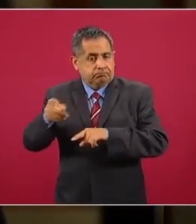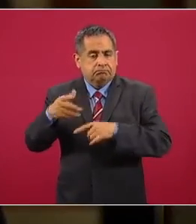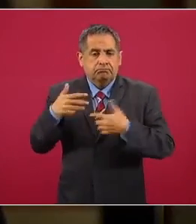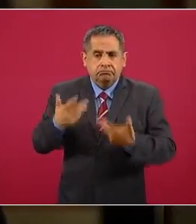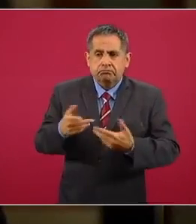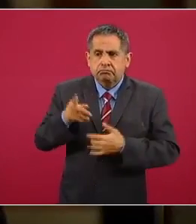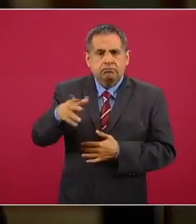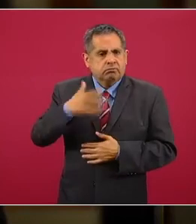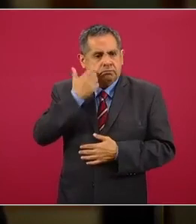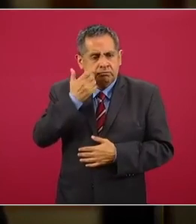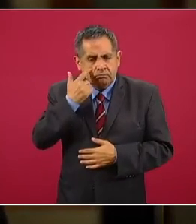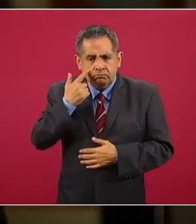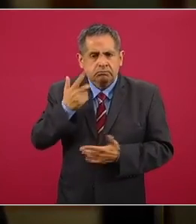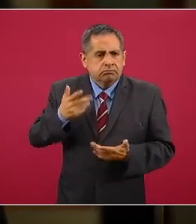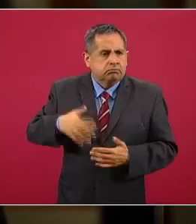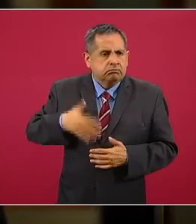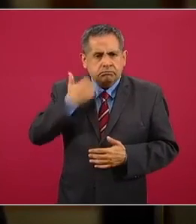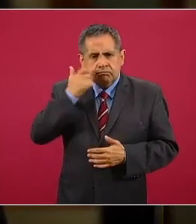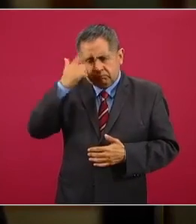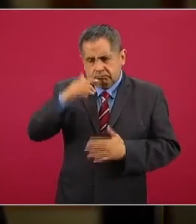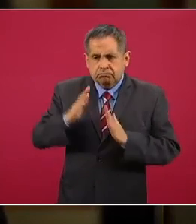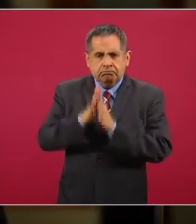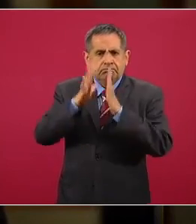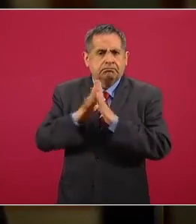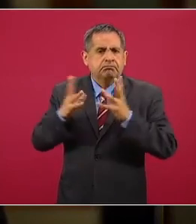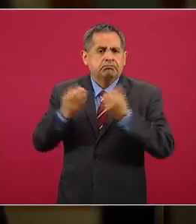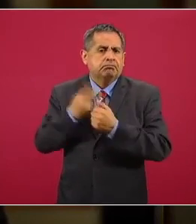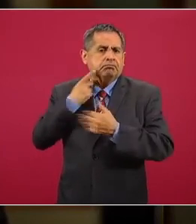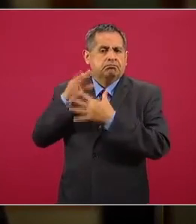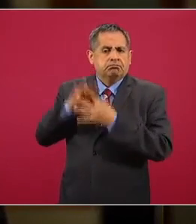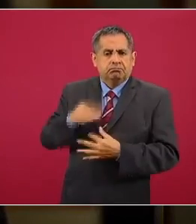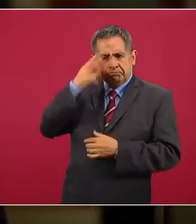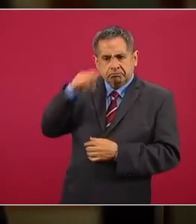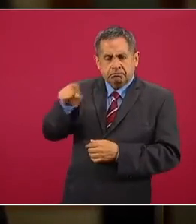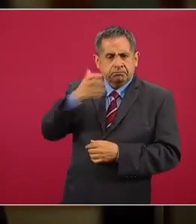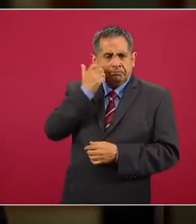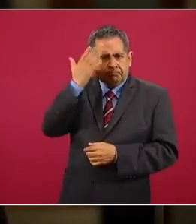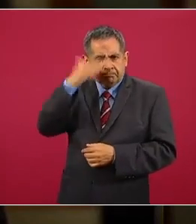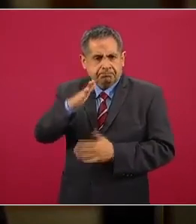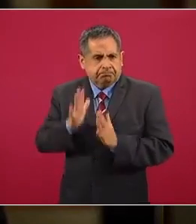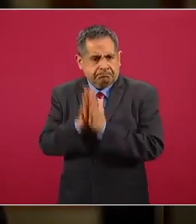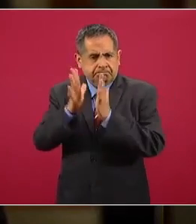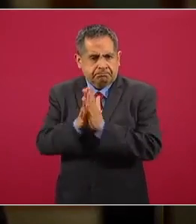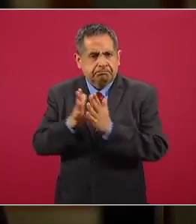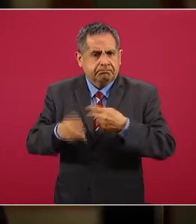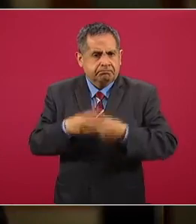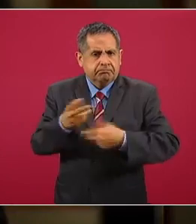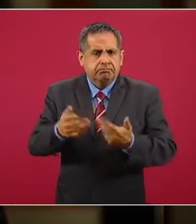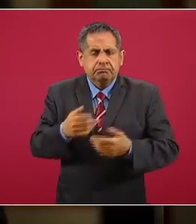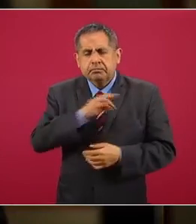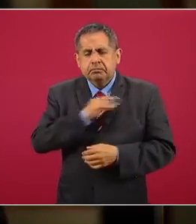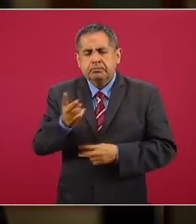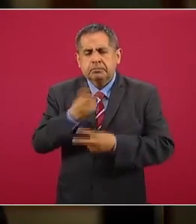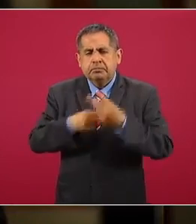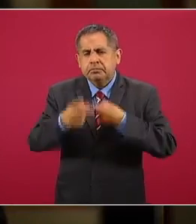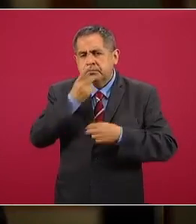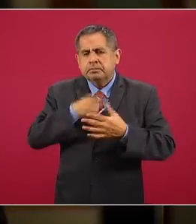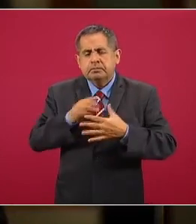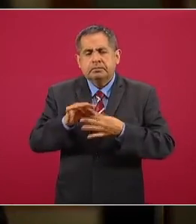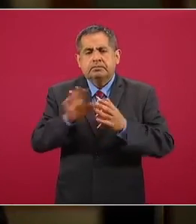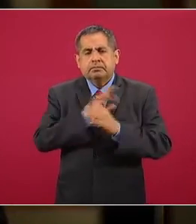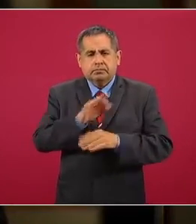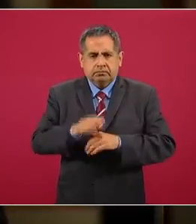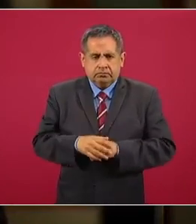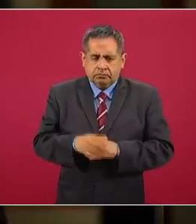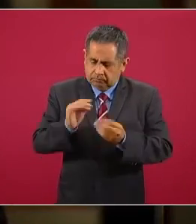están interesando mucho por la política acá en México y quieren participar. ¿Qué podría decirnos al respecto,